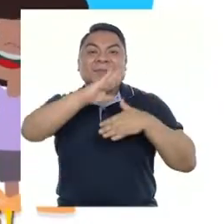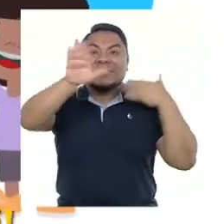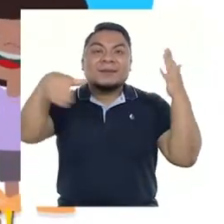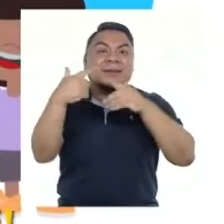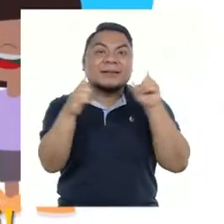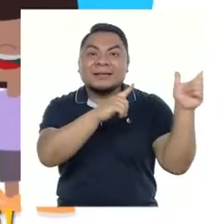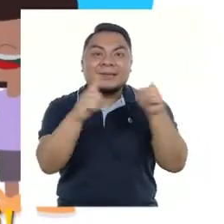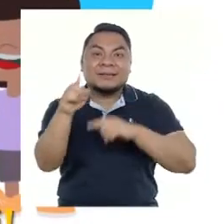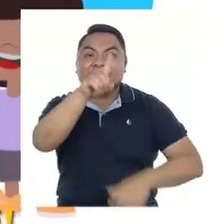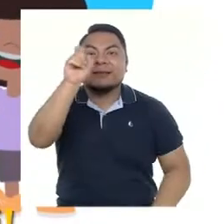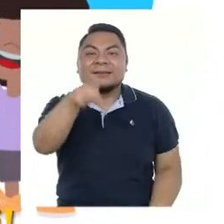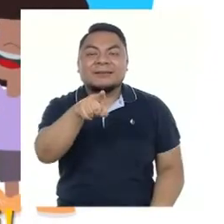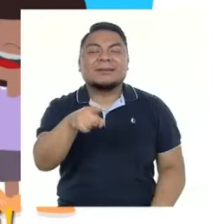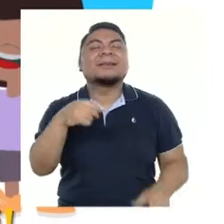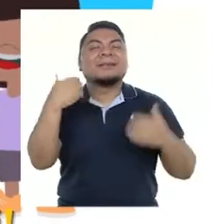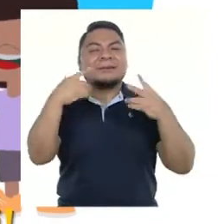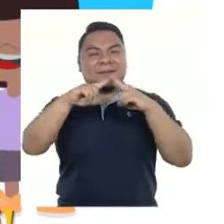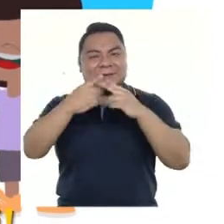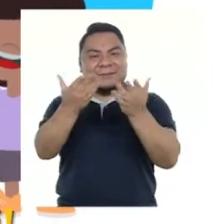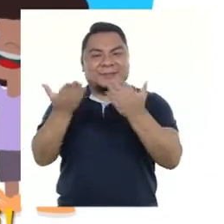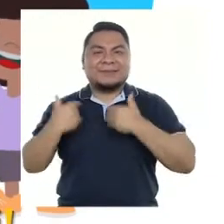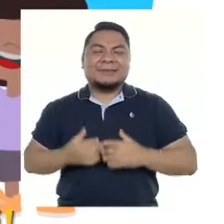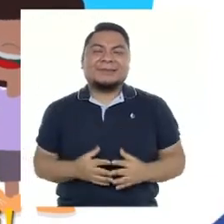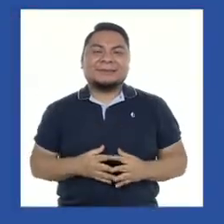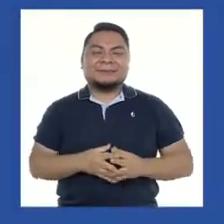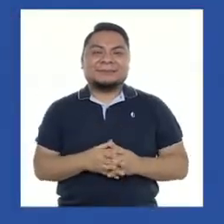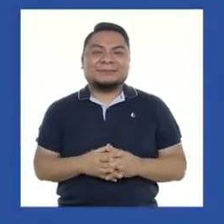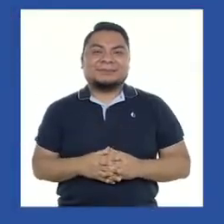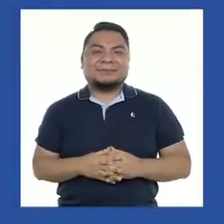¿Están listos? ¡Nanka Mami!